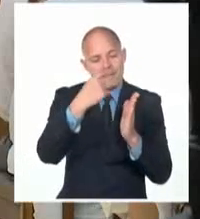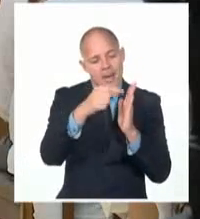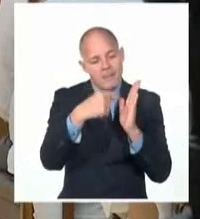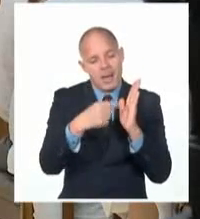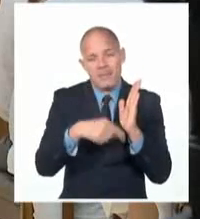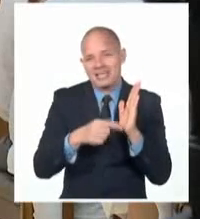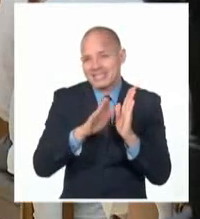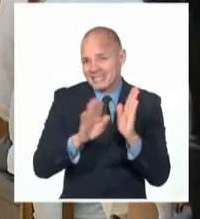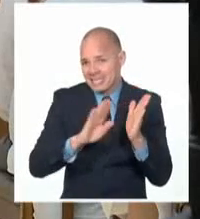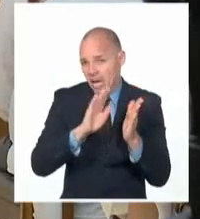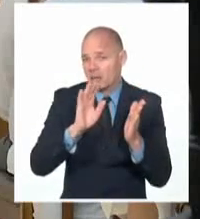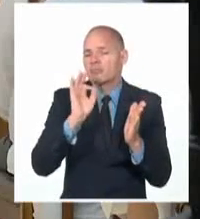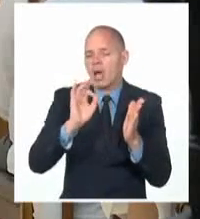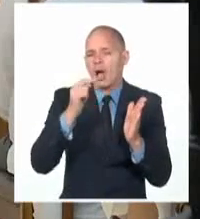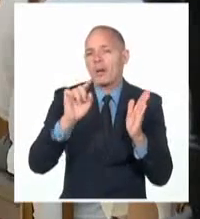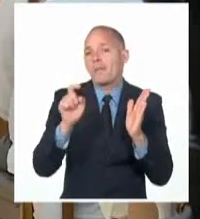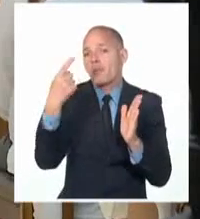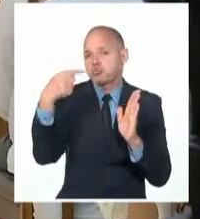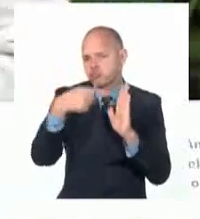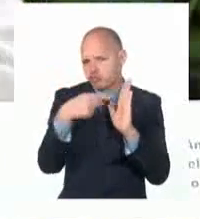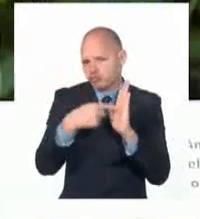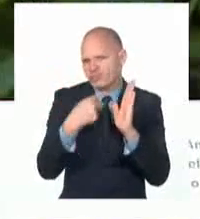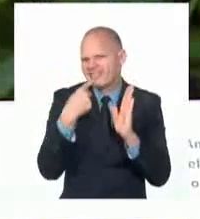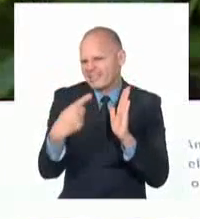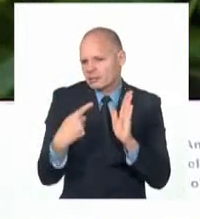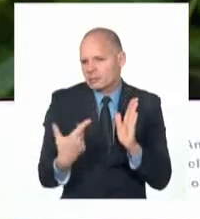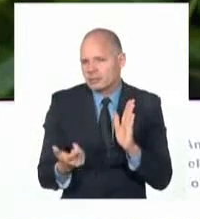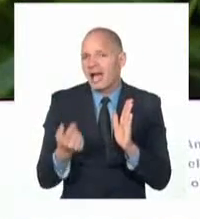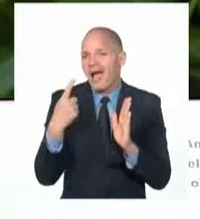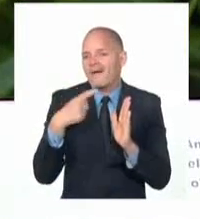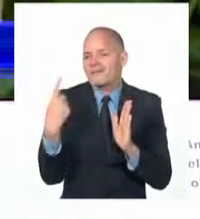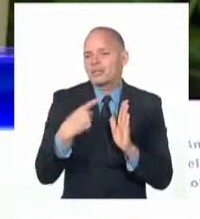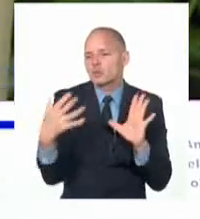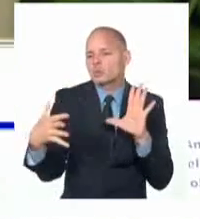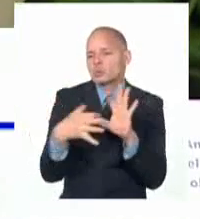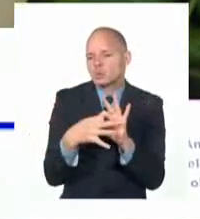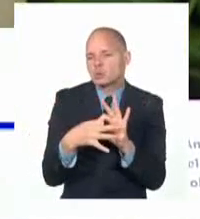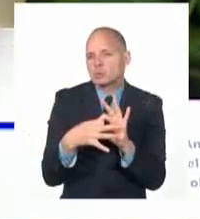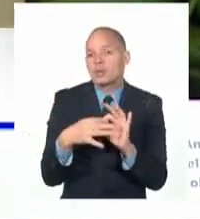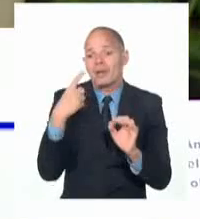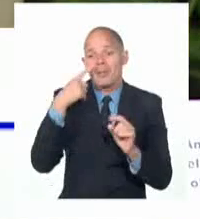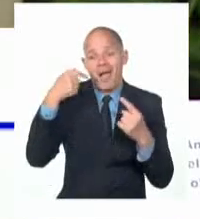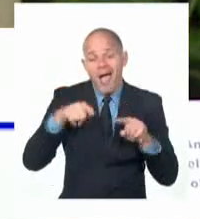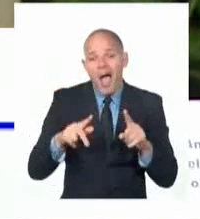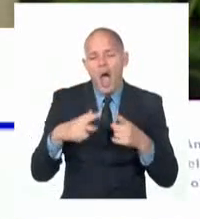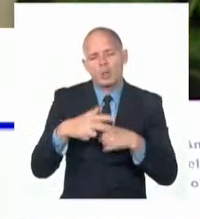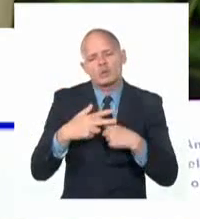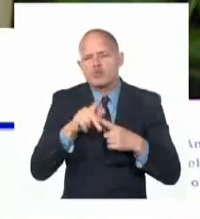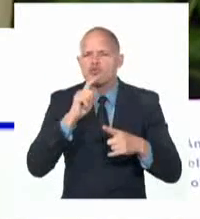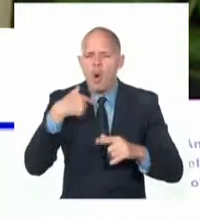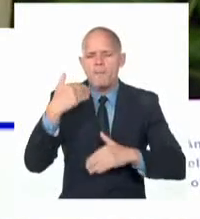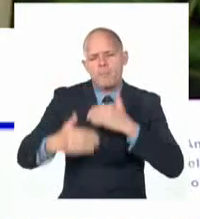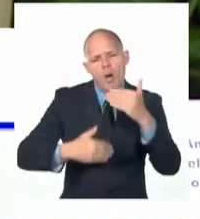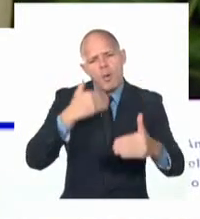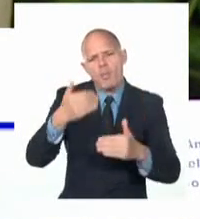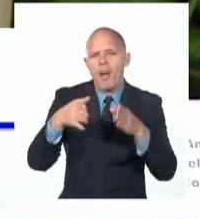la participación de la sociedad en la negociación. Queremos que el corazón de este proceso de paz sea la participación de la